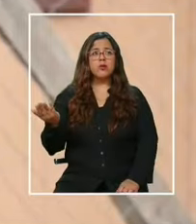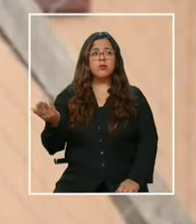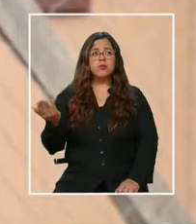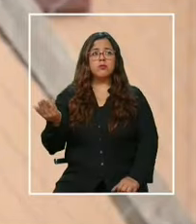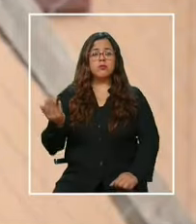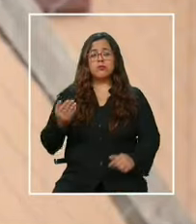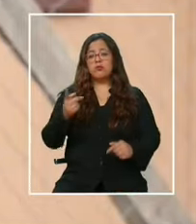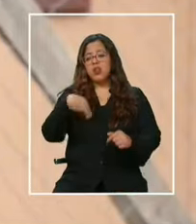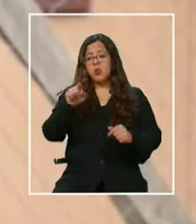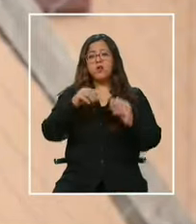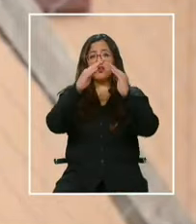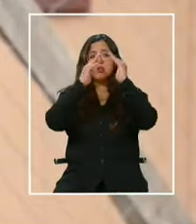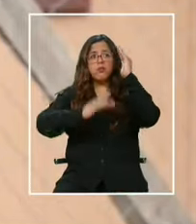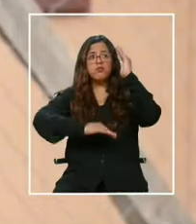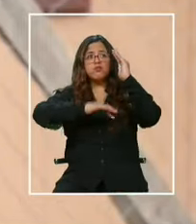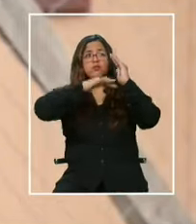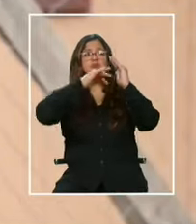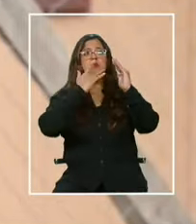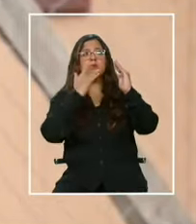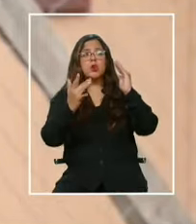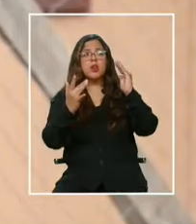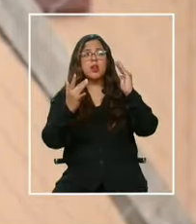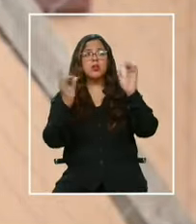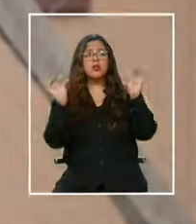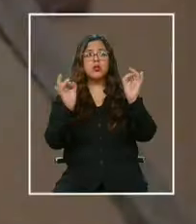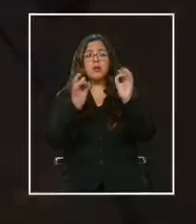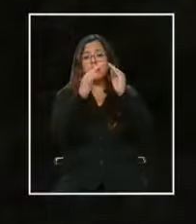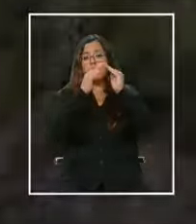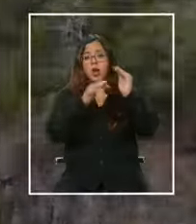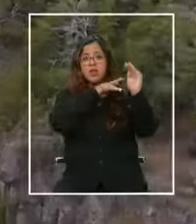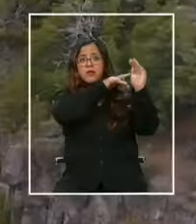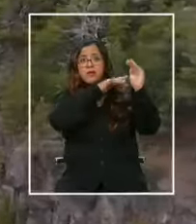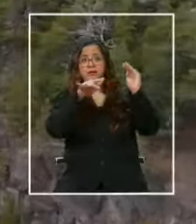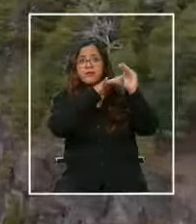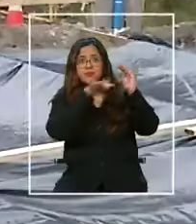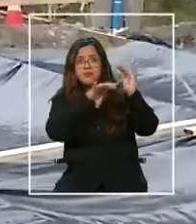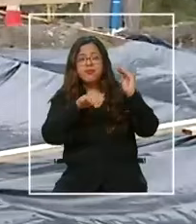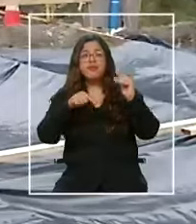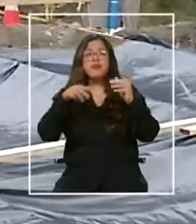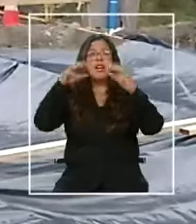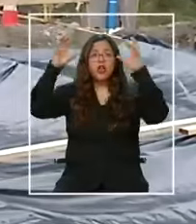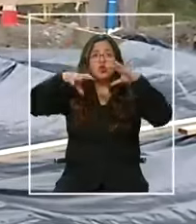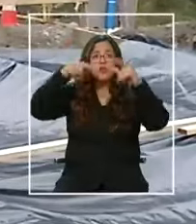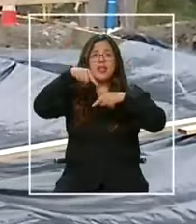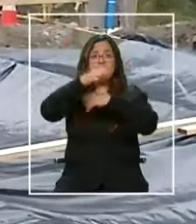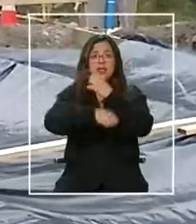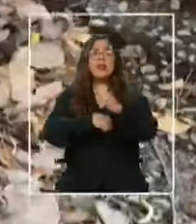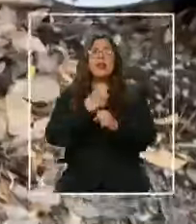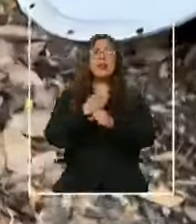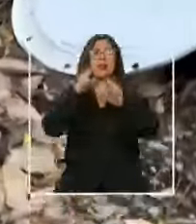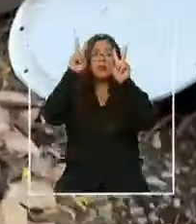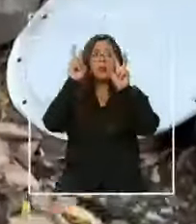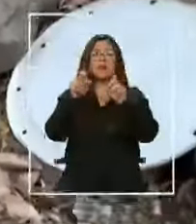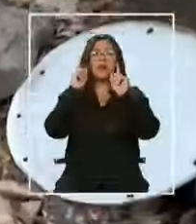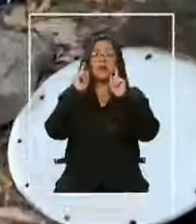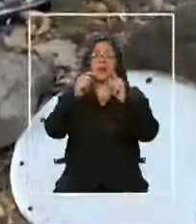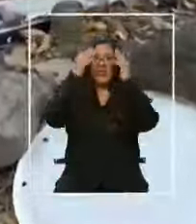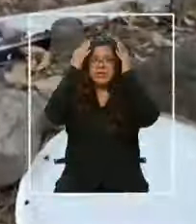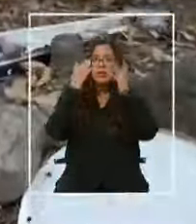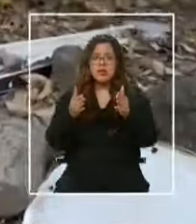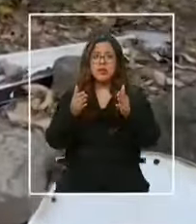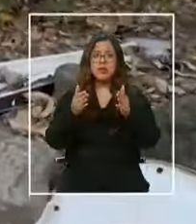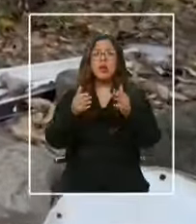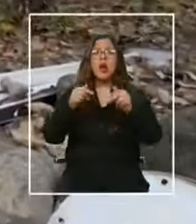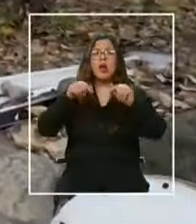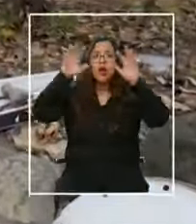llenar de agua otra vez, porque el agua no tiene salida más que por la casa otra vez. Las lluvias de este año tienen factores a los que hay que estar atentos.